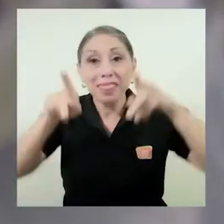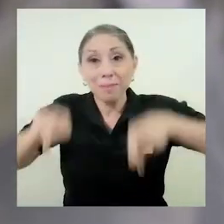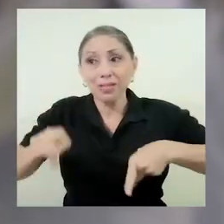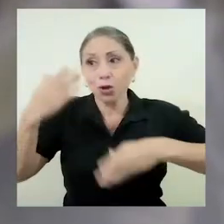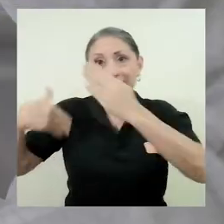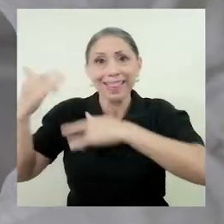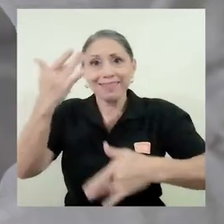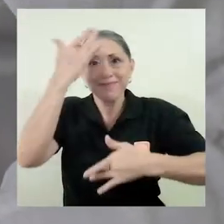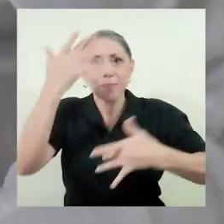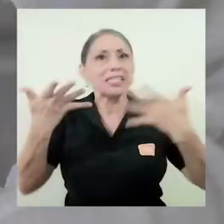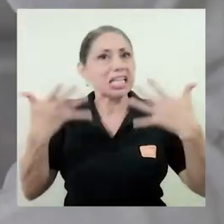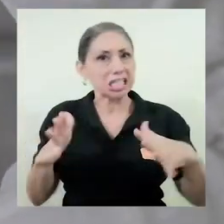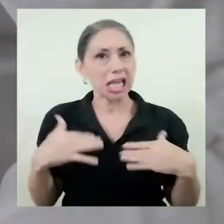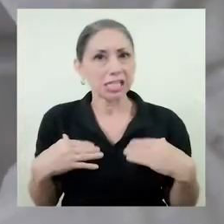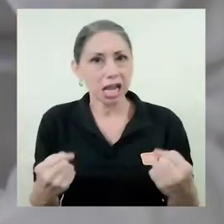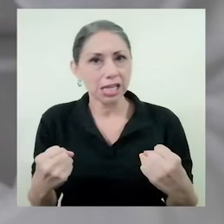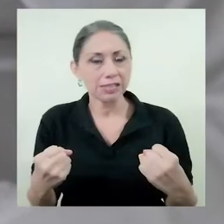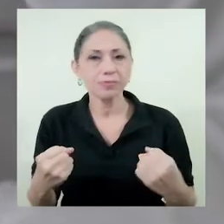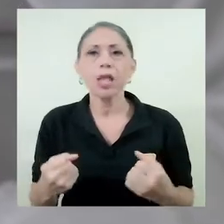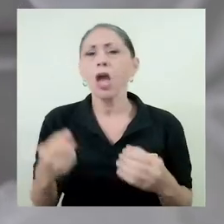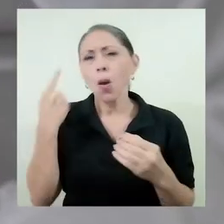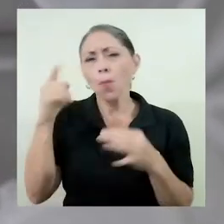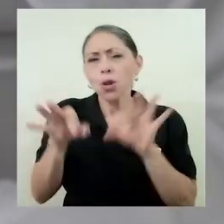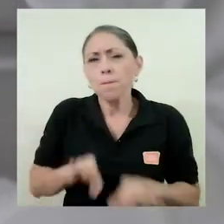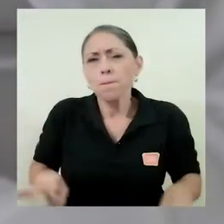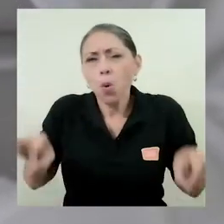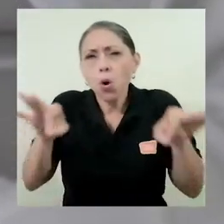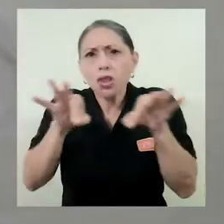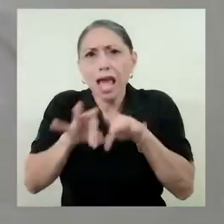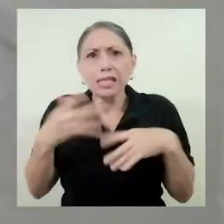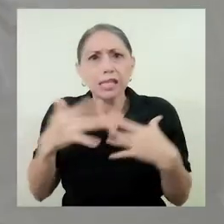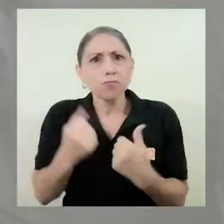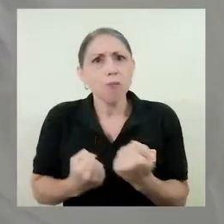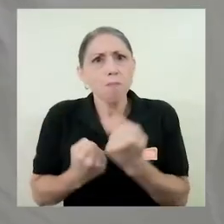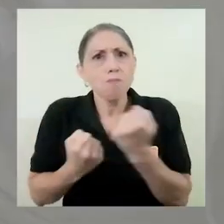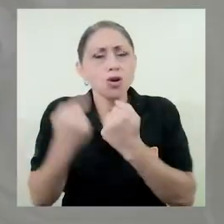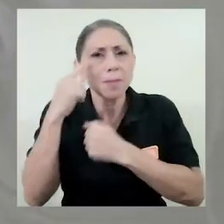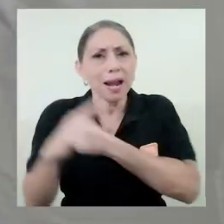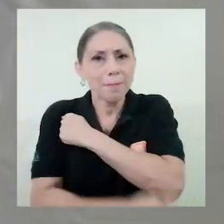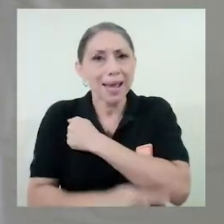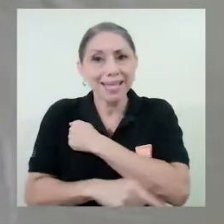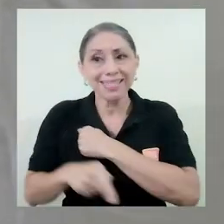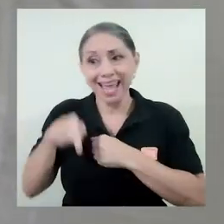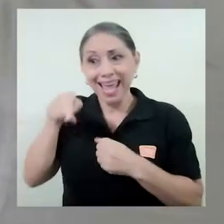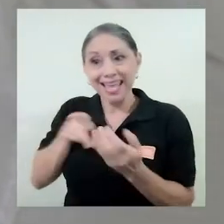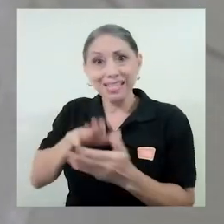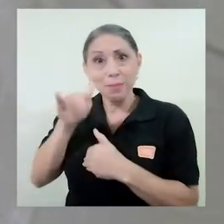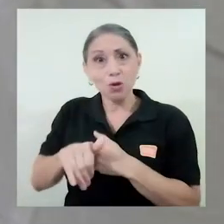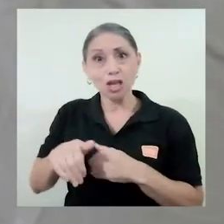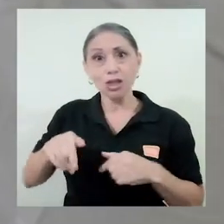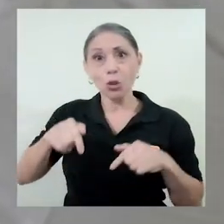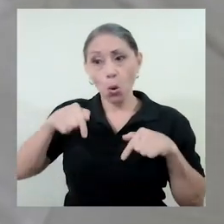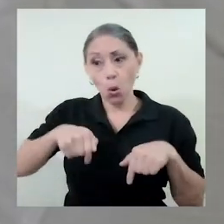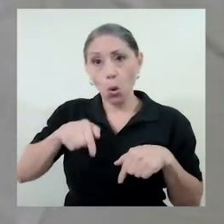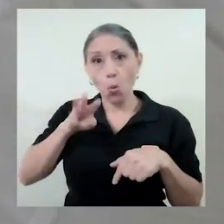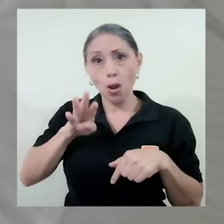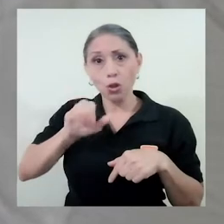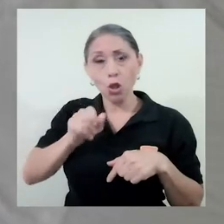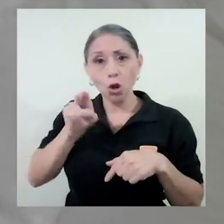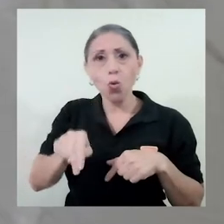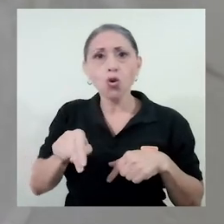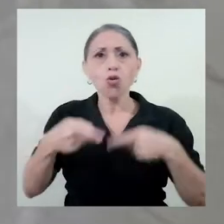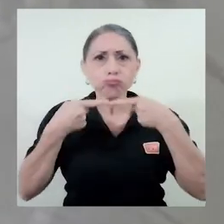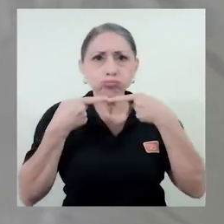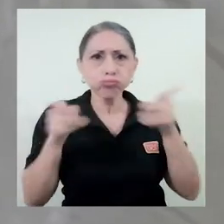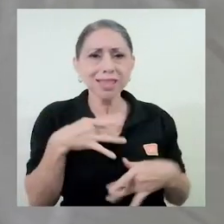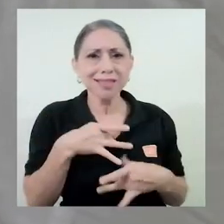virus. Debido a la importancia y el aporte que tiene para el país, este proyecto recibió este 4 de junio la declaratoria de